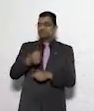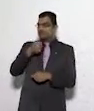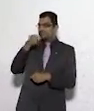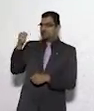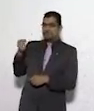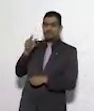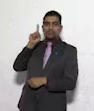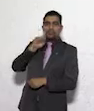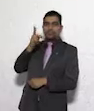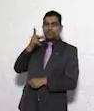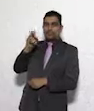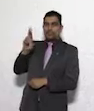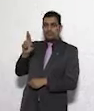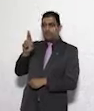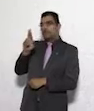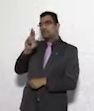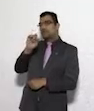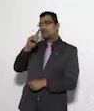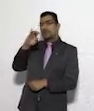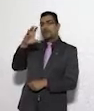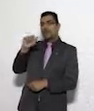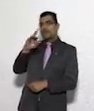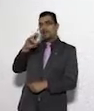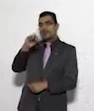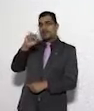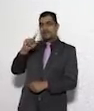doctora Mónica González Contró.